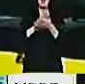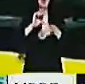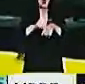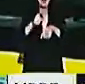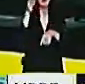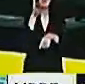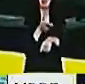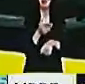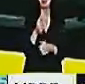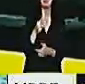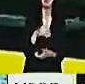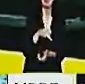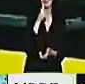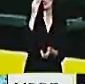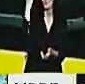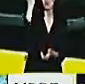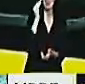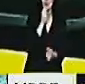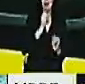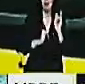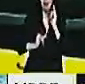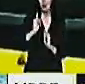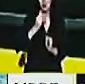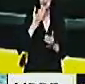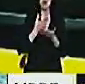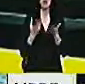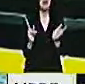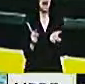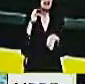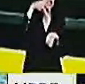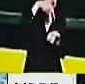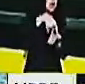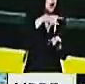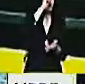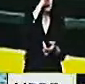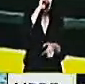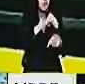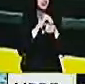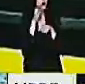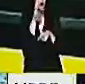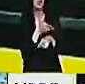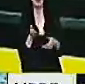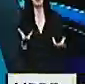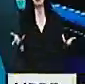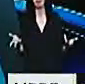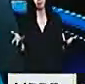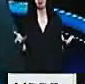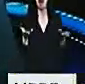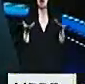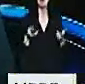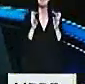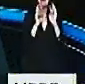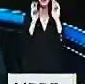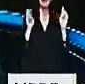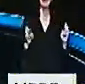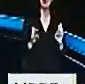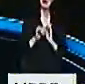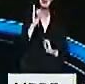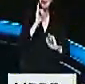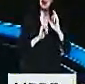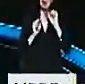poca conectividad, no hay señal de teléfono, entonces solo se entera cuando llega. Por lo tanto, hay cuestiones que la plataforma está ayudando efectivamente